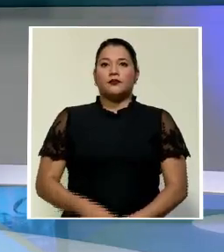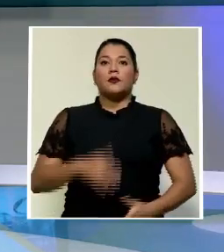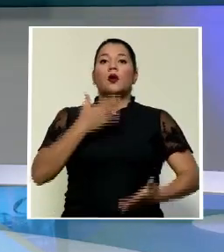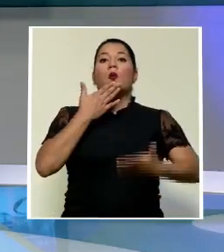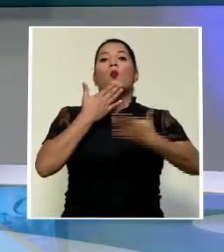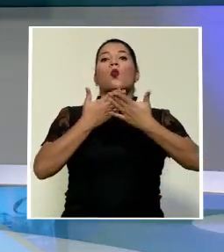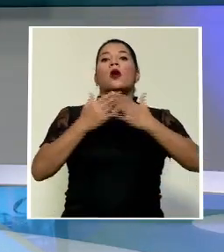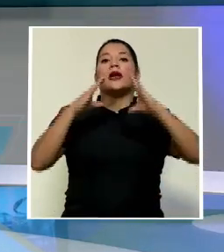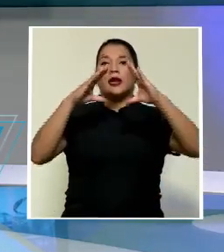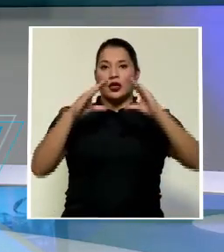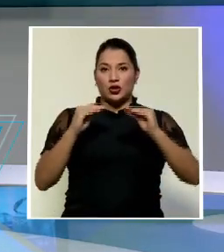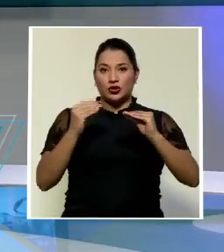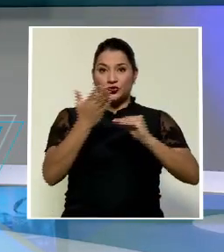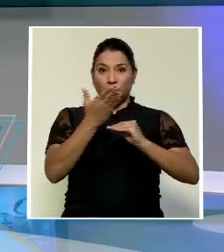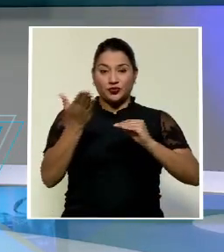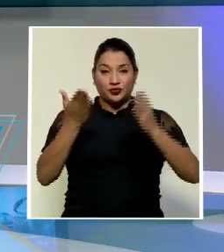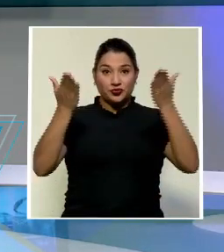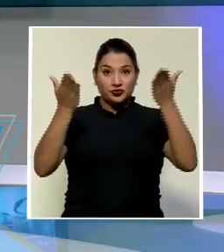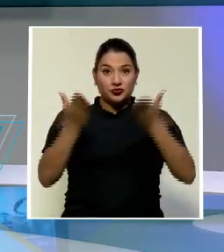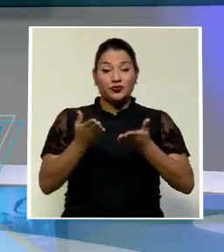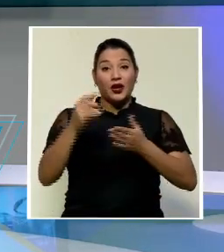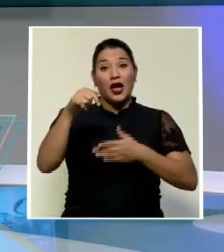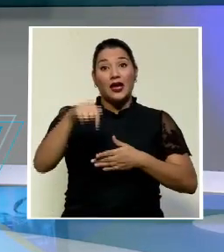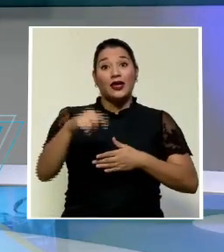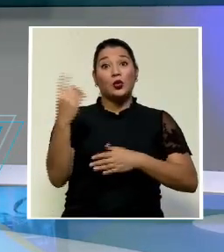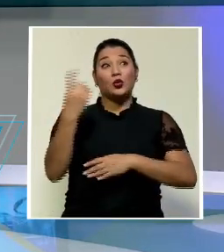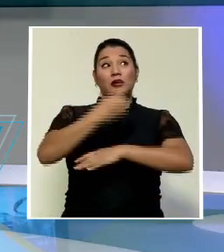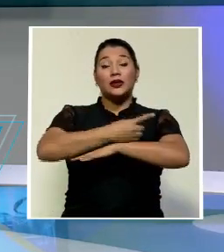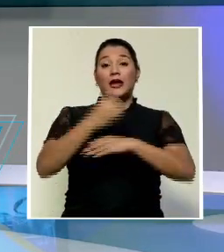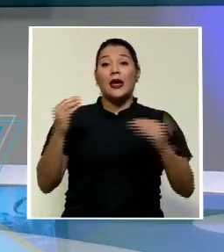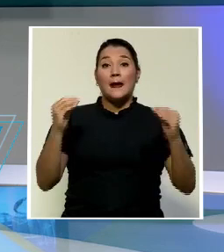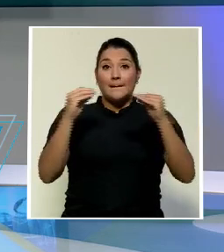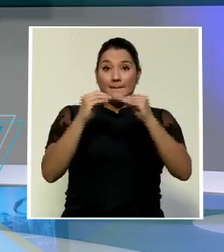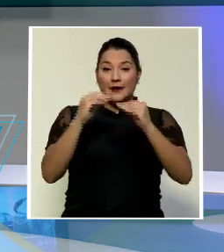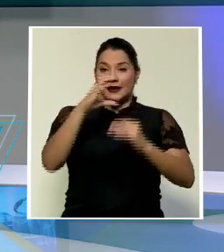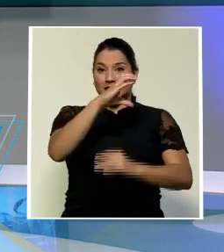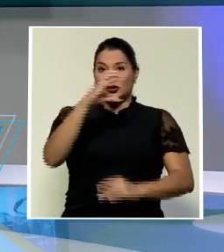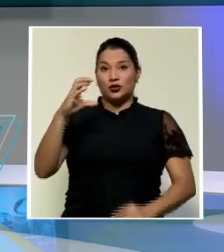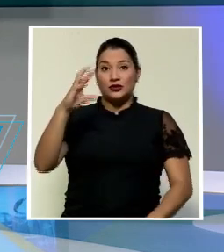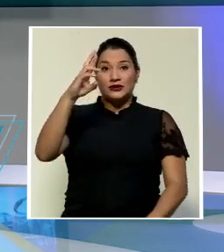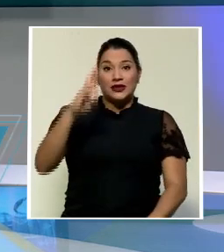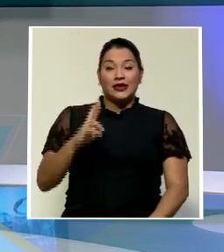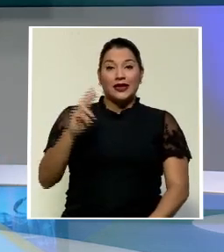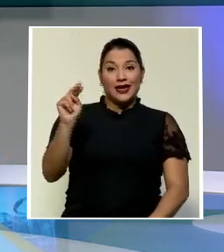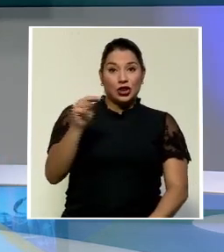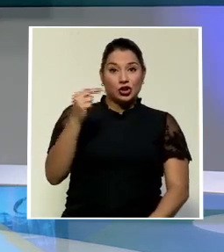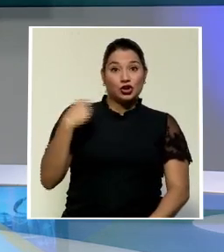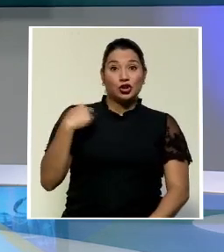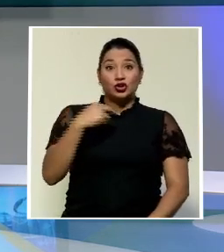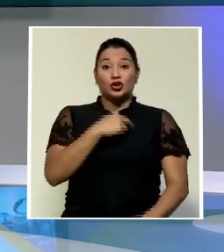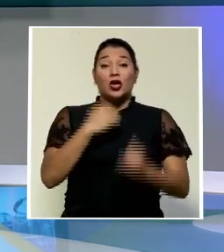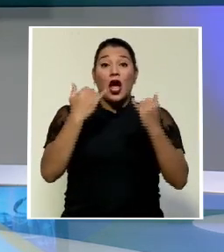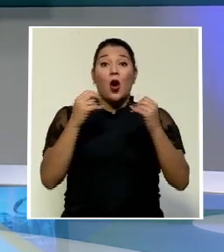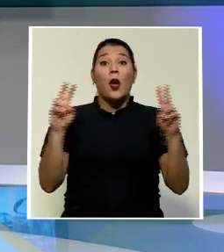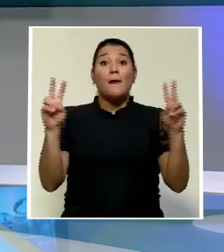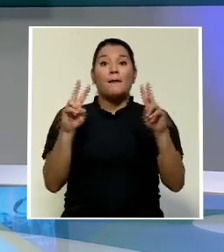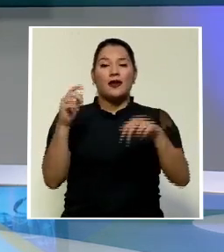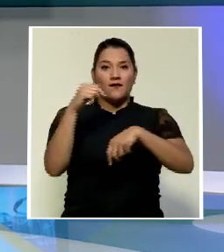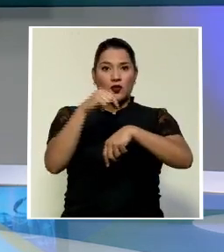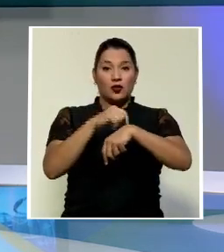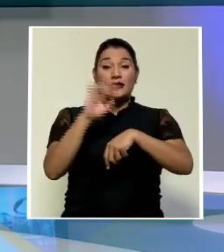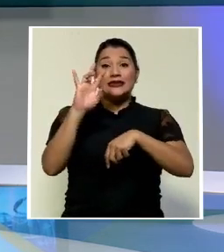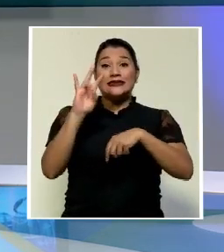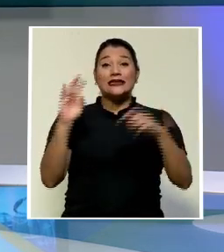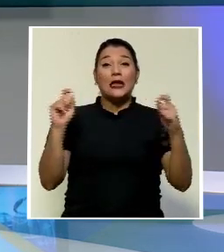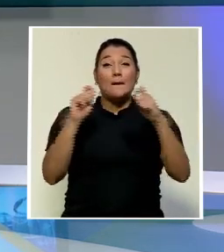Buenas noches, bienvenidas y bienvenidos a una nueva edición estelar de Costa Rica Noticias. Estamos en vivo, 7 en punto de